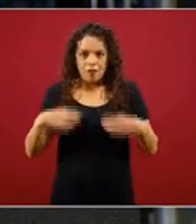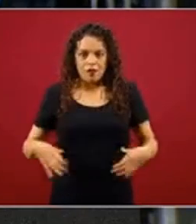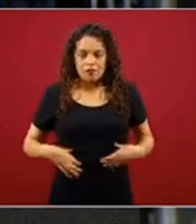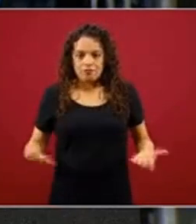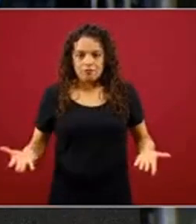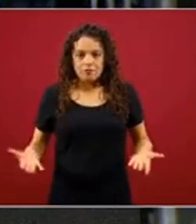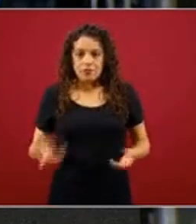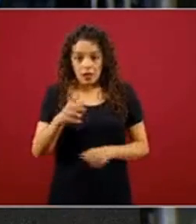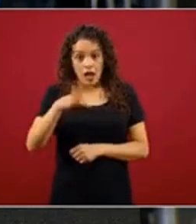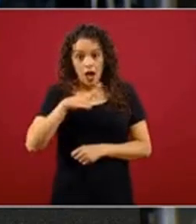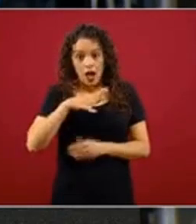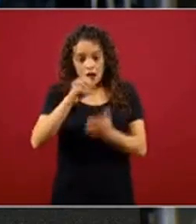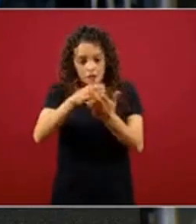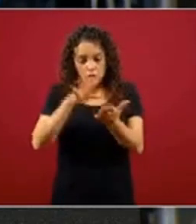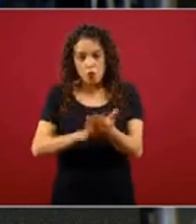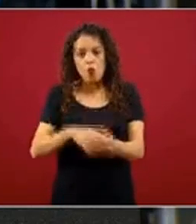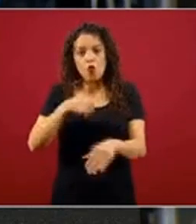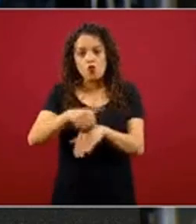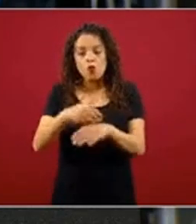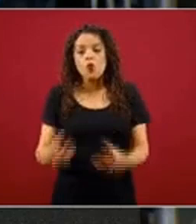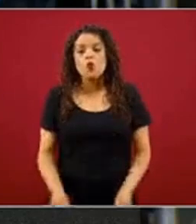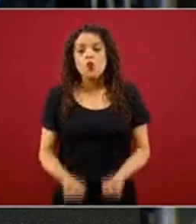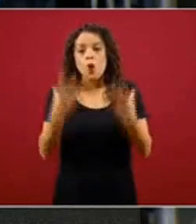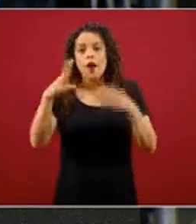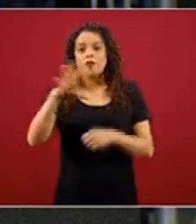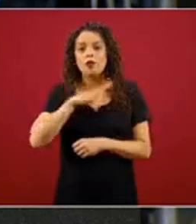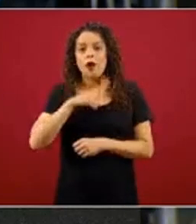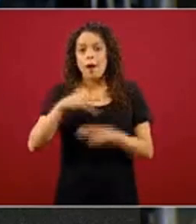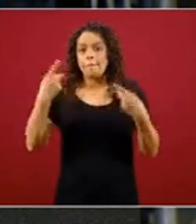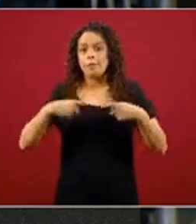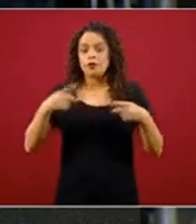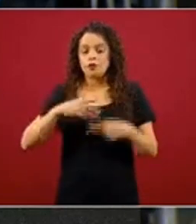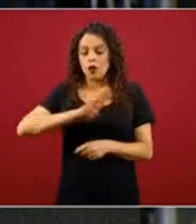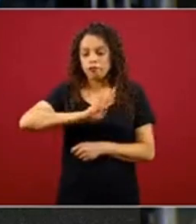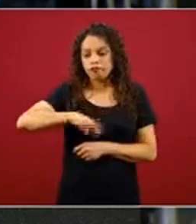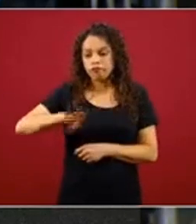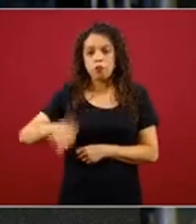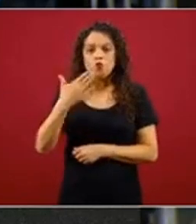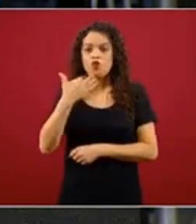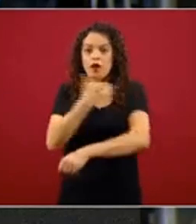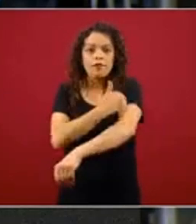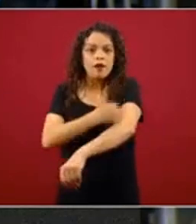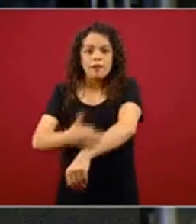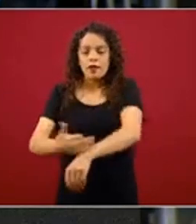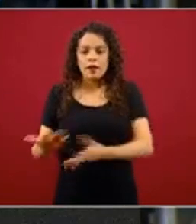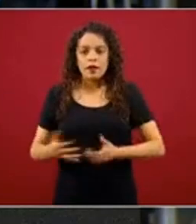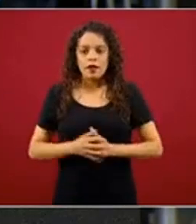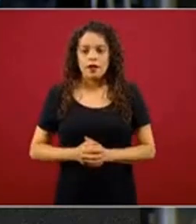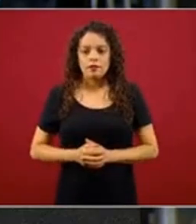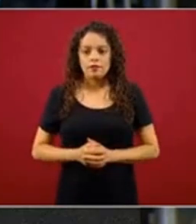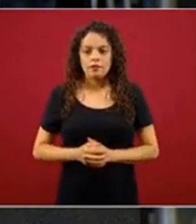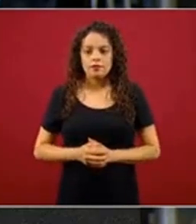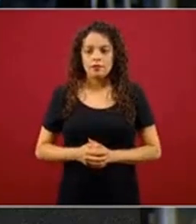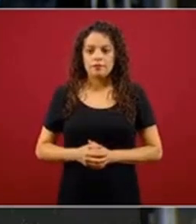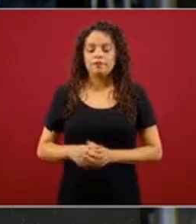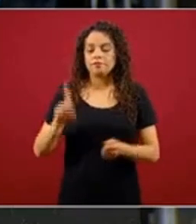han reclamado y cuál es el destino. Sí sabemos que con este acuerdo de la Secretaría de Gobernación no se